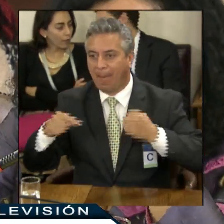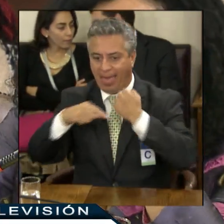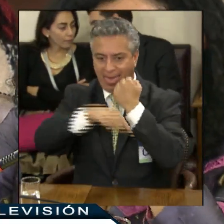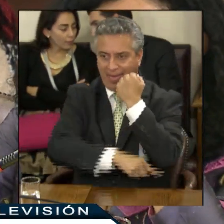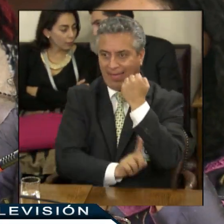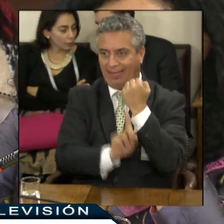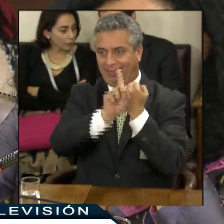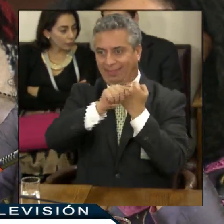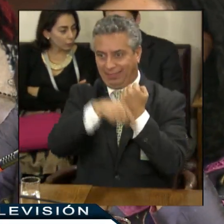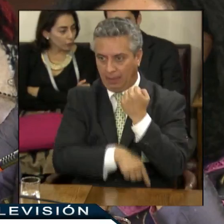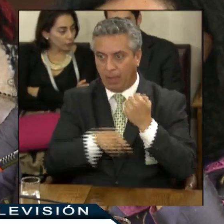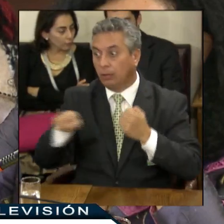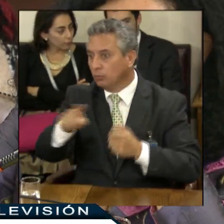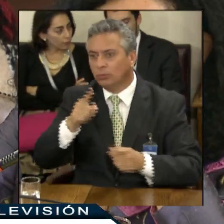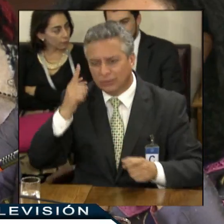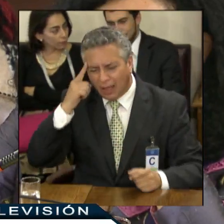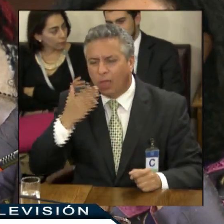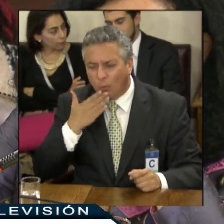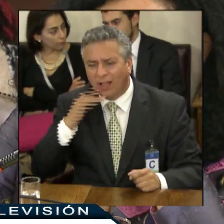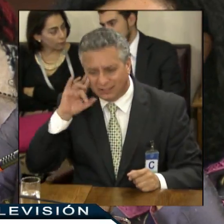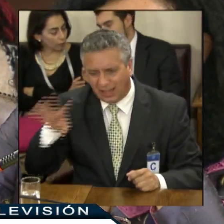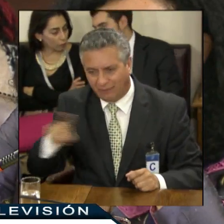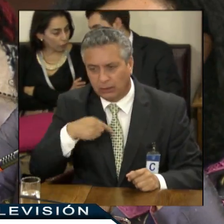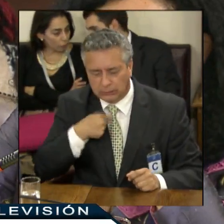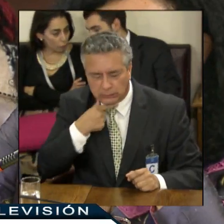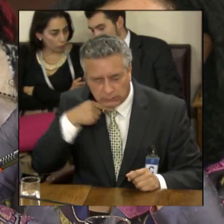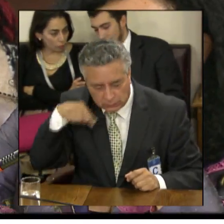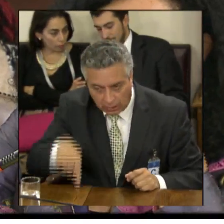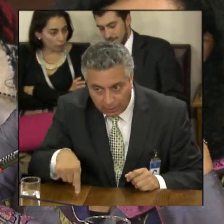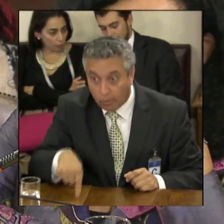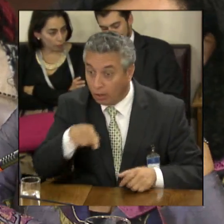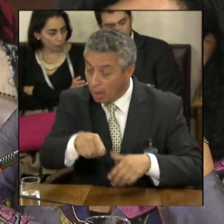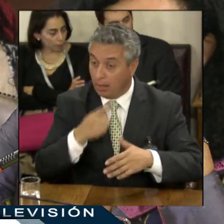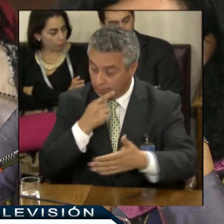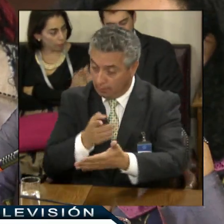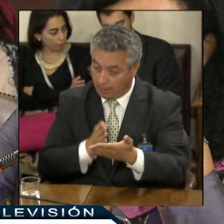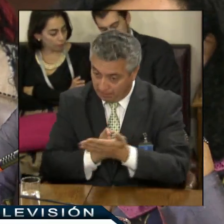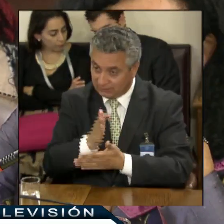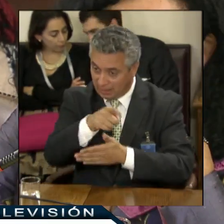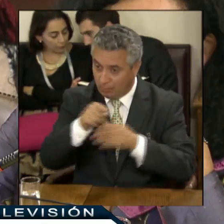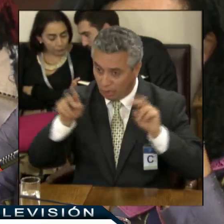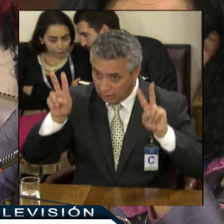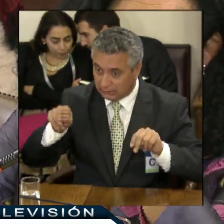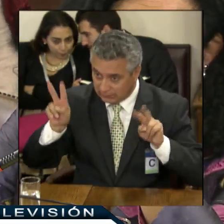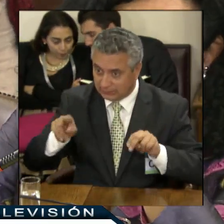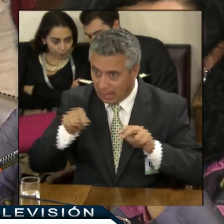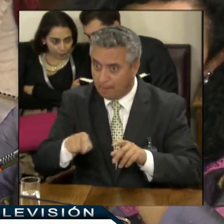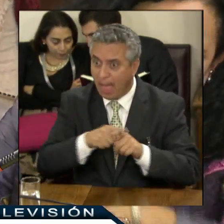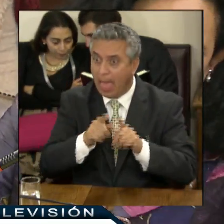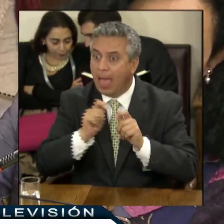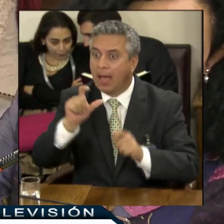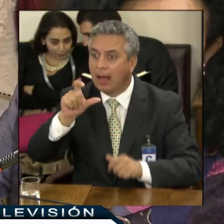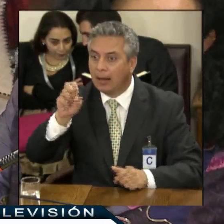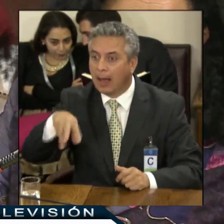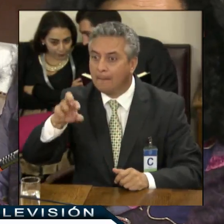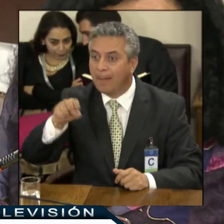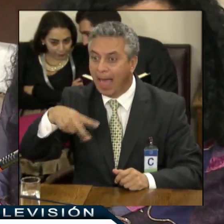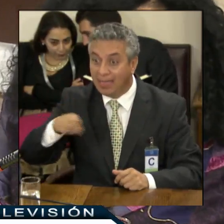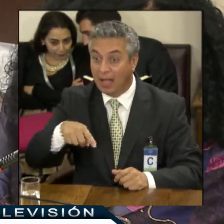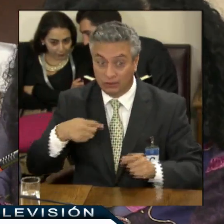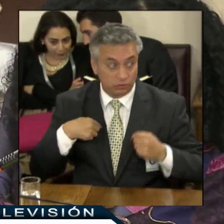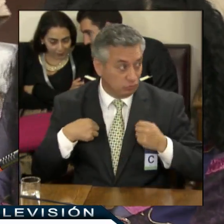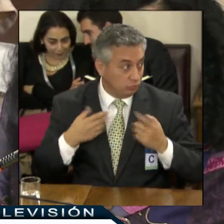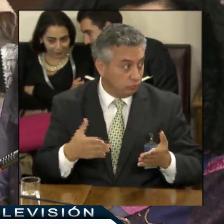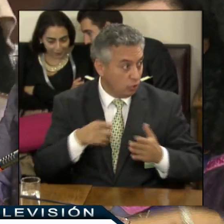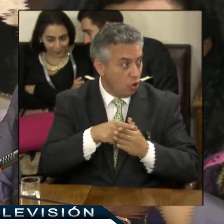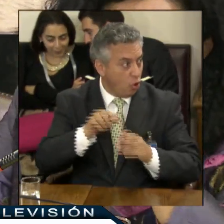ustedes Igualmente lo saben pero es cuando empezamos a hacer el tema de mi la campaña yo bien cobarde en estas cosas